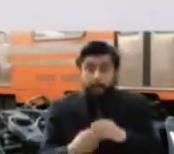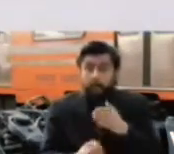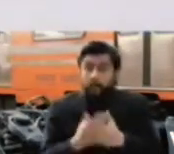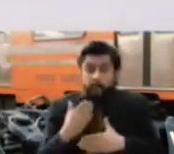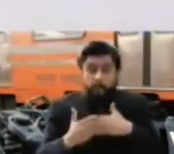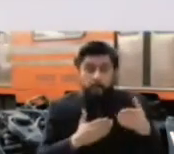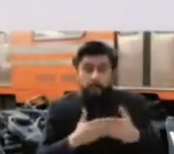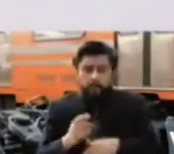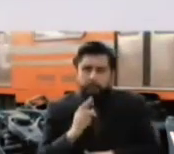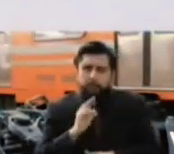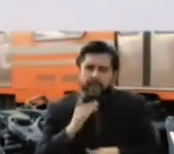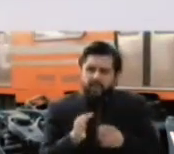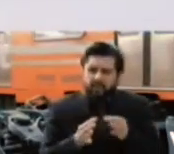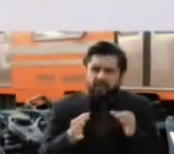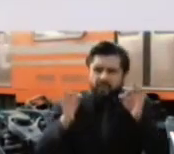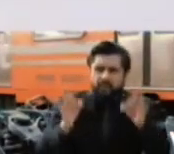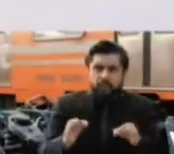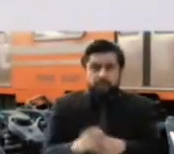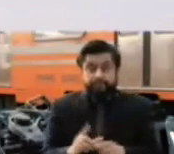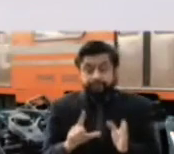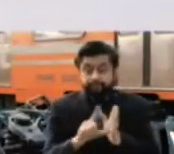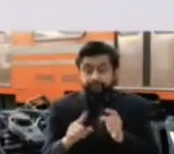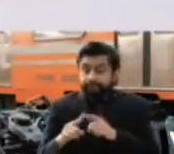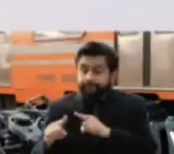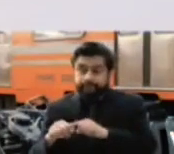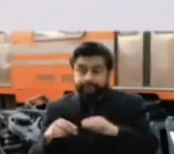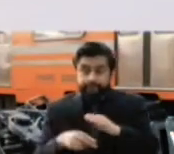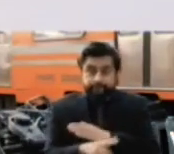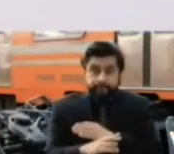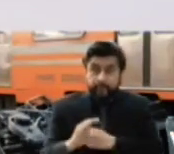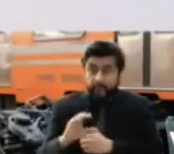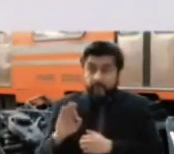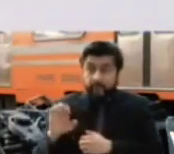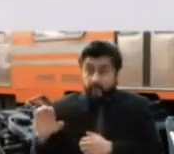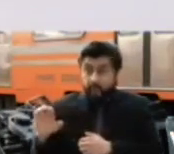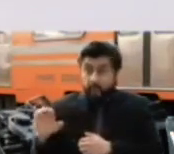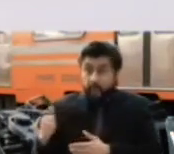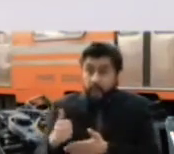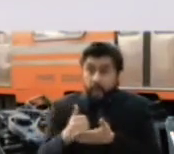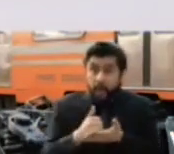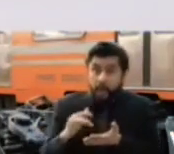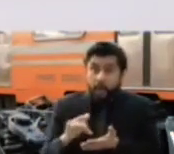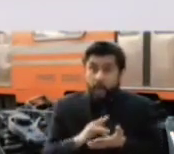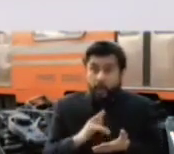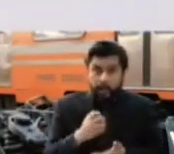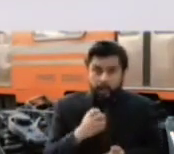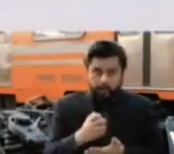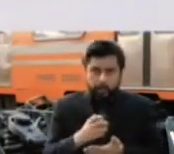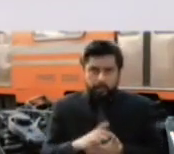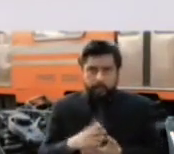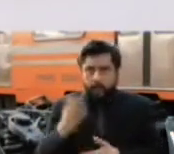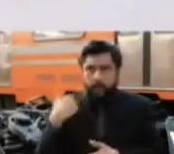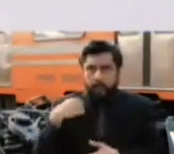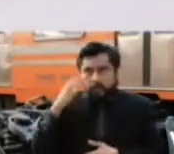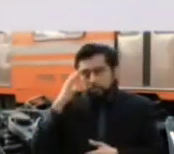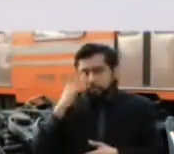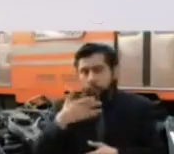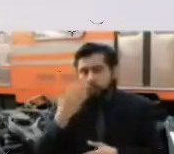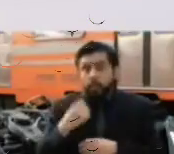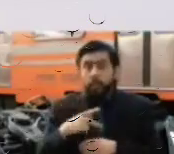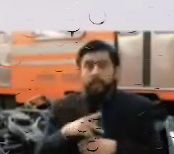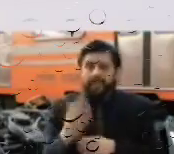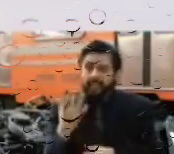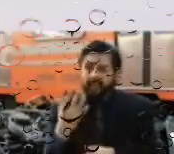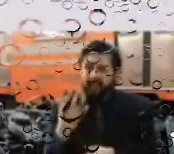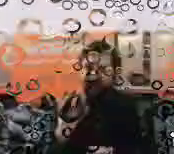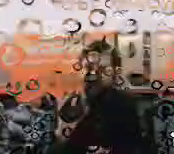mejores condiciones y en las condiciones que están las líneas de transmisión de Comisión Federal de Electricidad de lo que se tenía o de lo que se había planeado hace